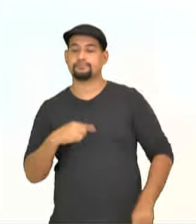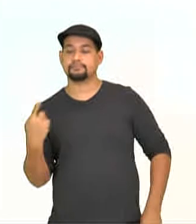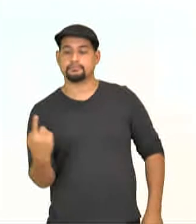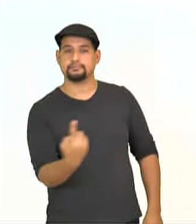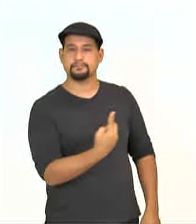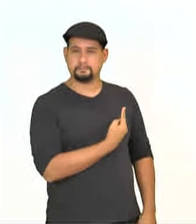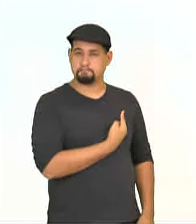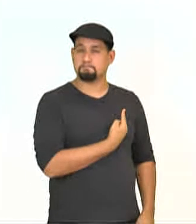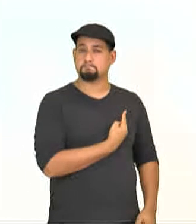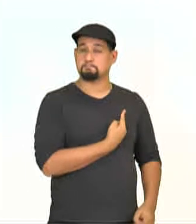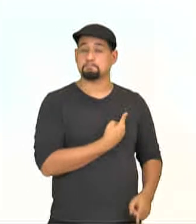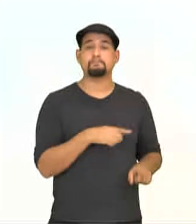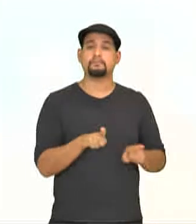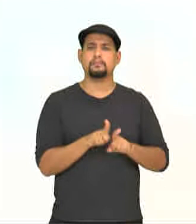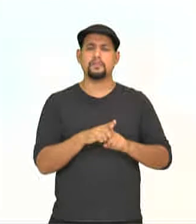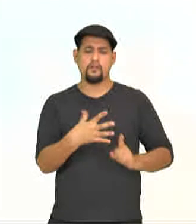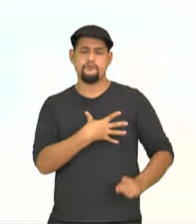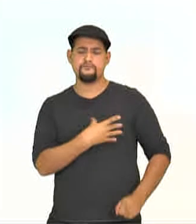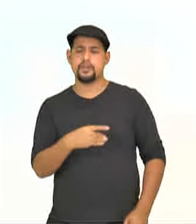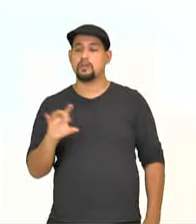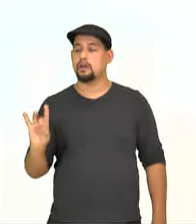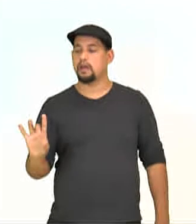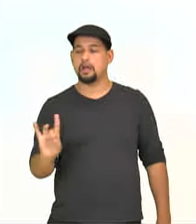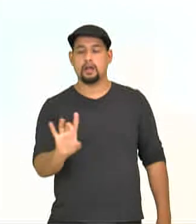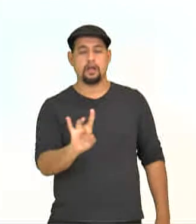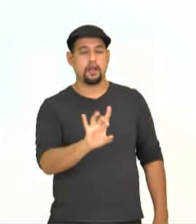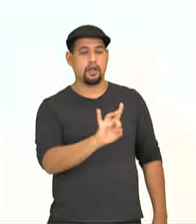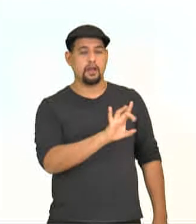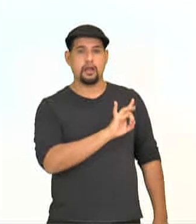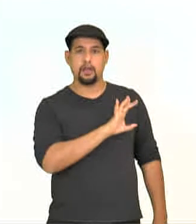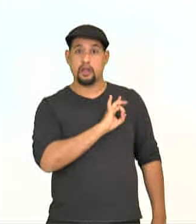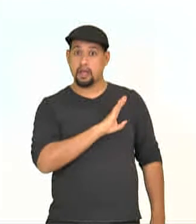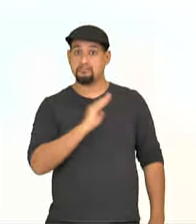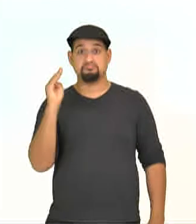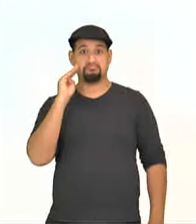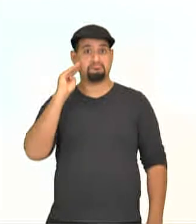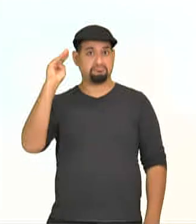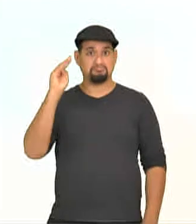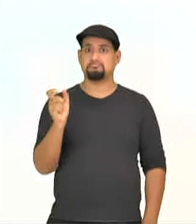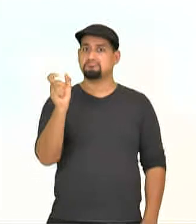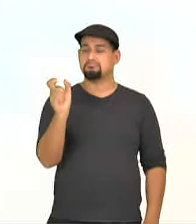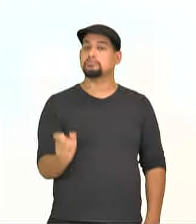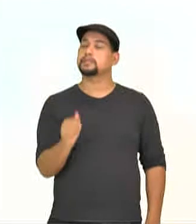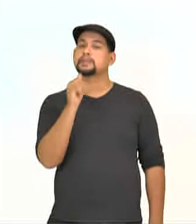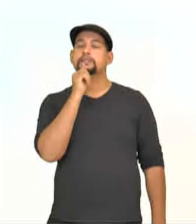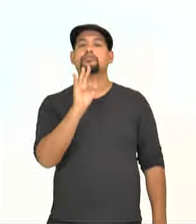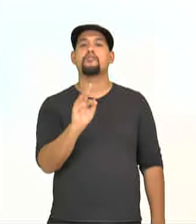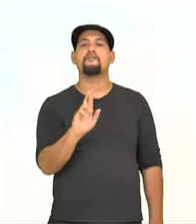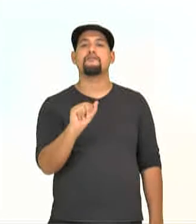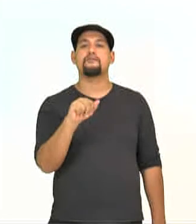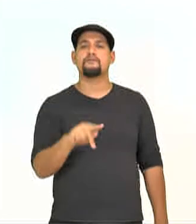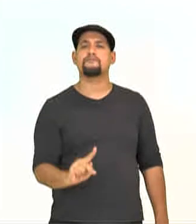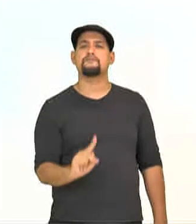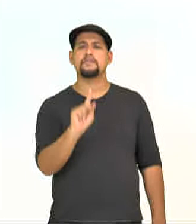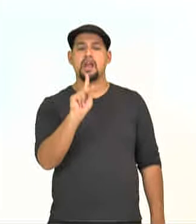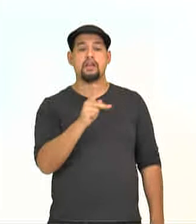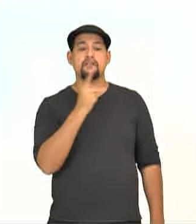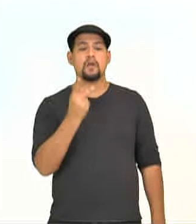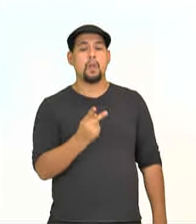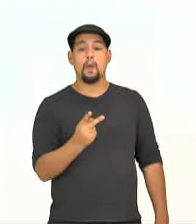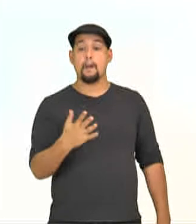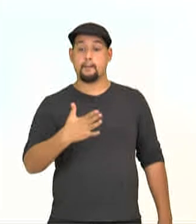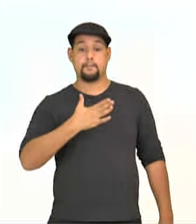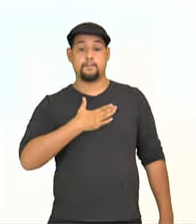referencia a los hijos de cada uno de los protagonistas. Por ejemplo, cuando Frank dice los míos,